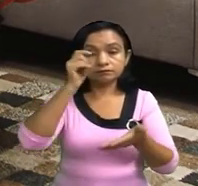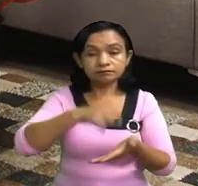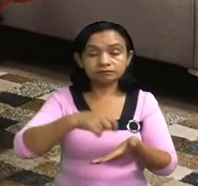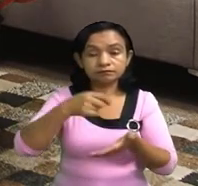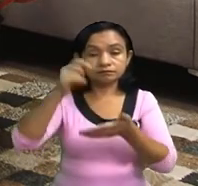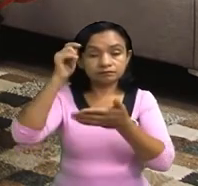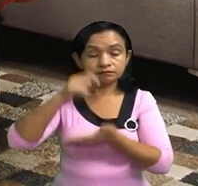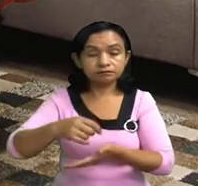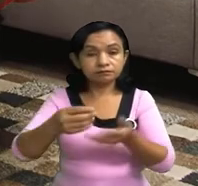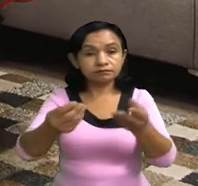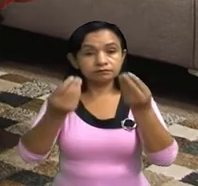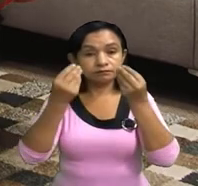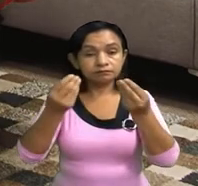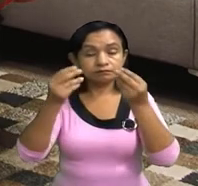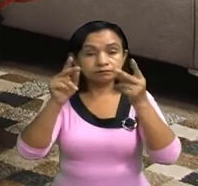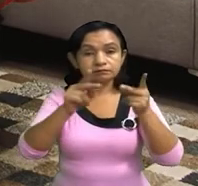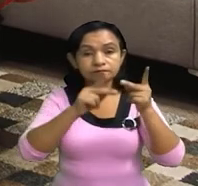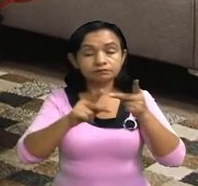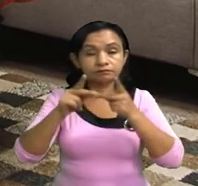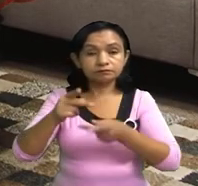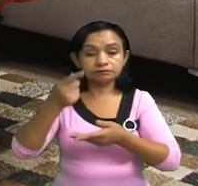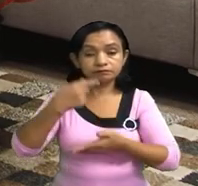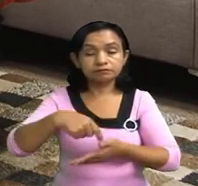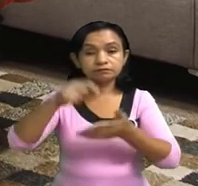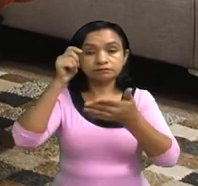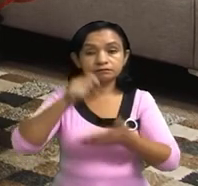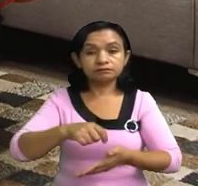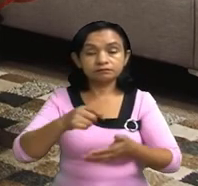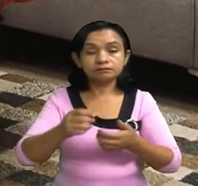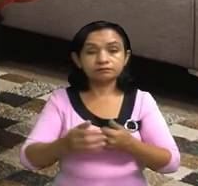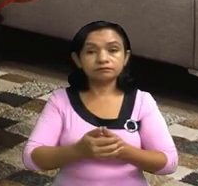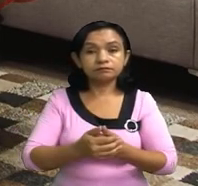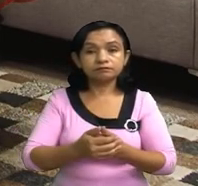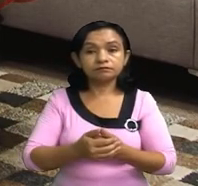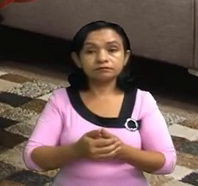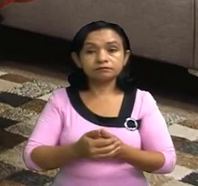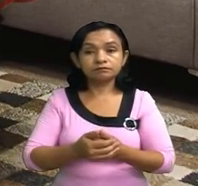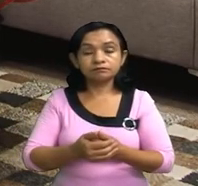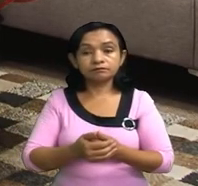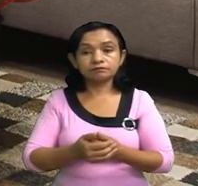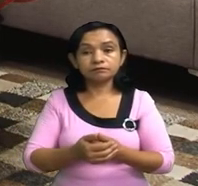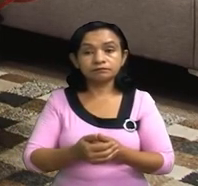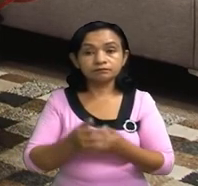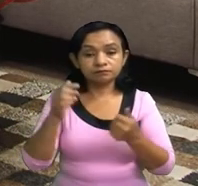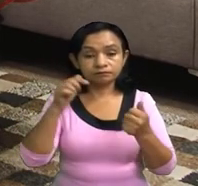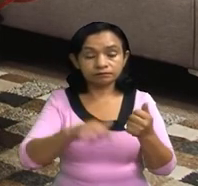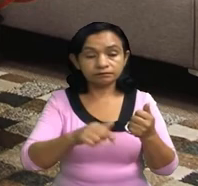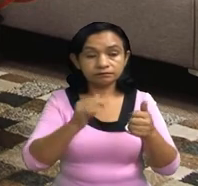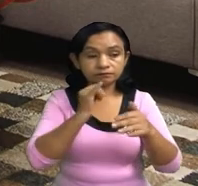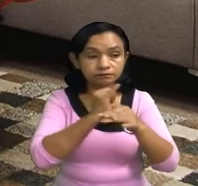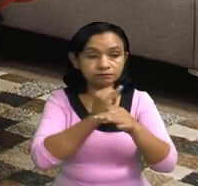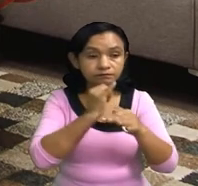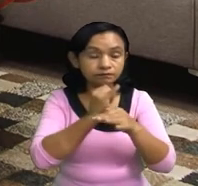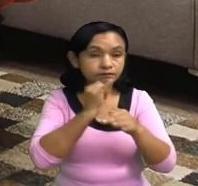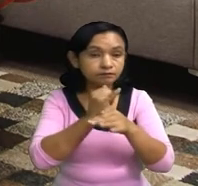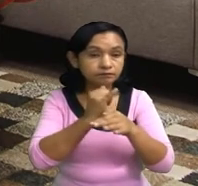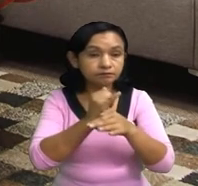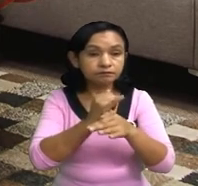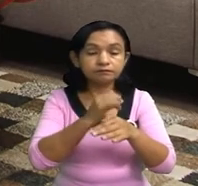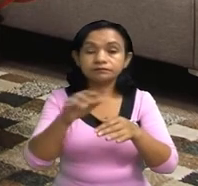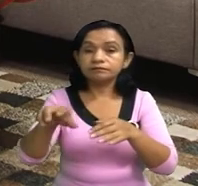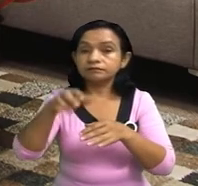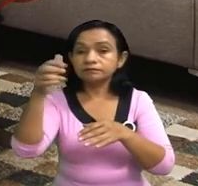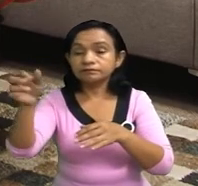gran cantidad de recolección de firmas para que tanto la jerarquía de acá como de la jerarquía